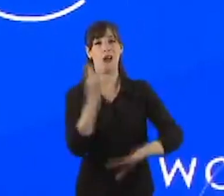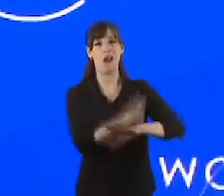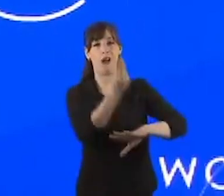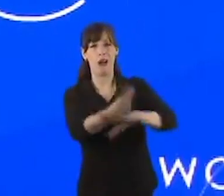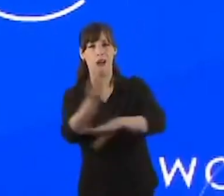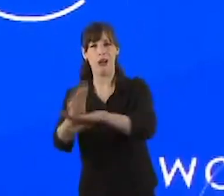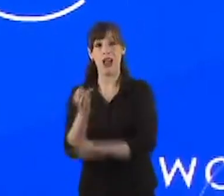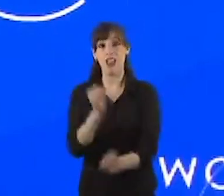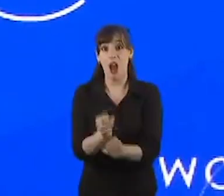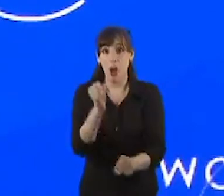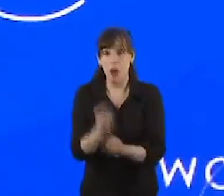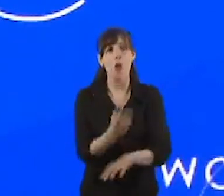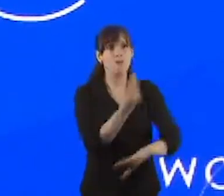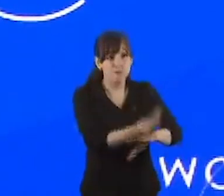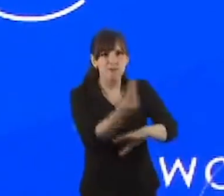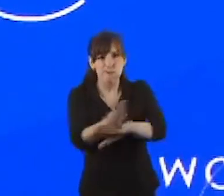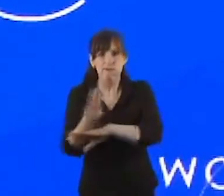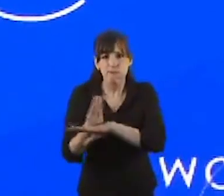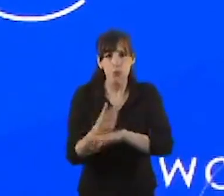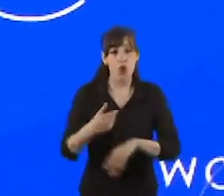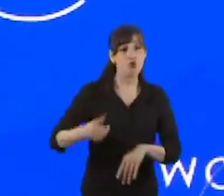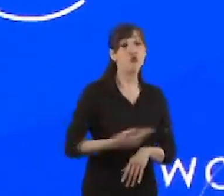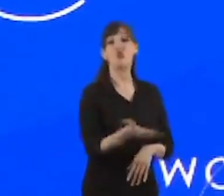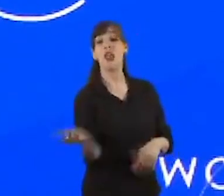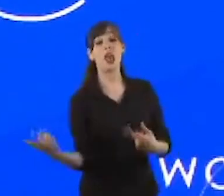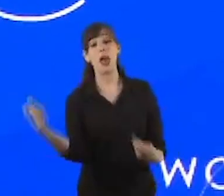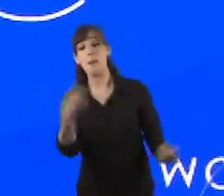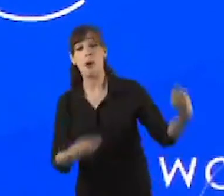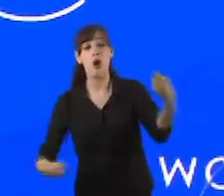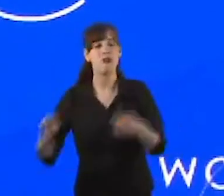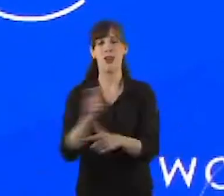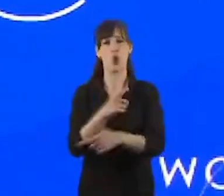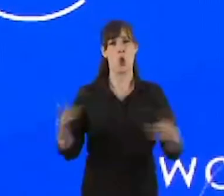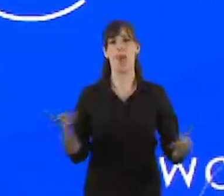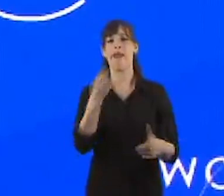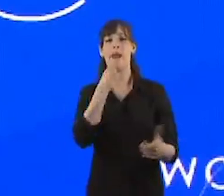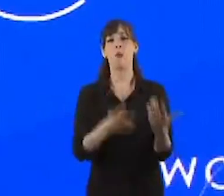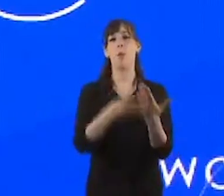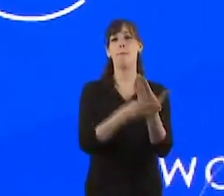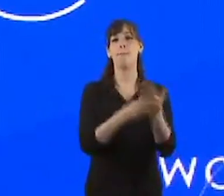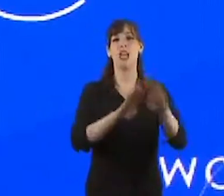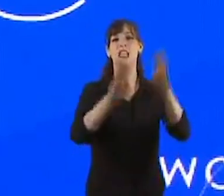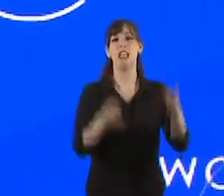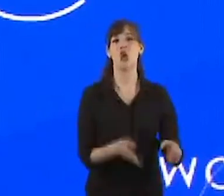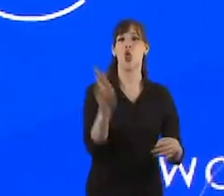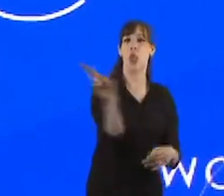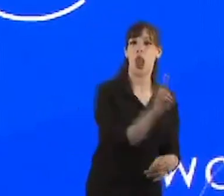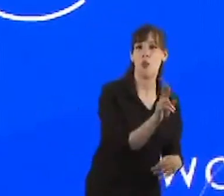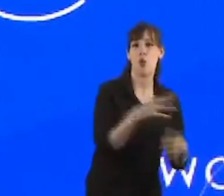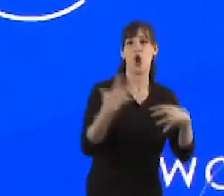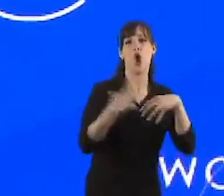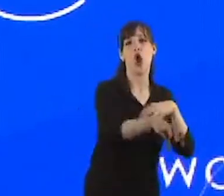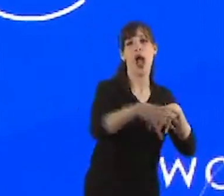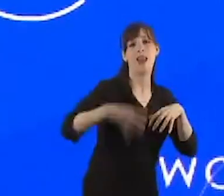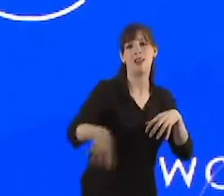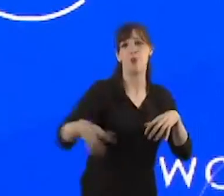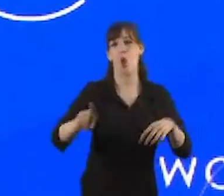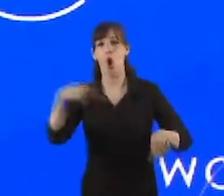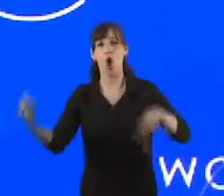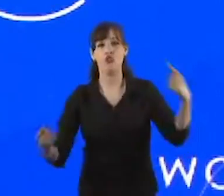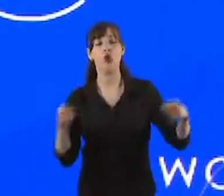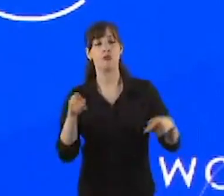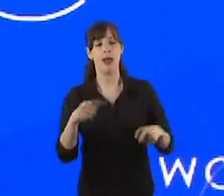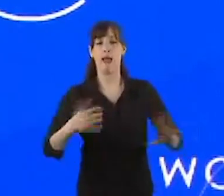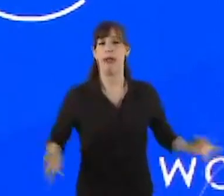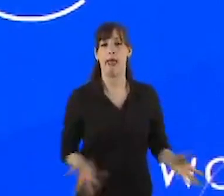le aportaron nada a la sociedad, sea en formato de ministerios de la mujer o organismos internacionales dedicados a promover esta